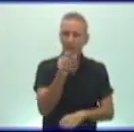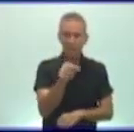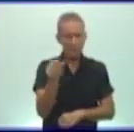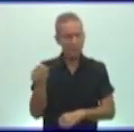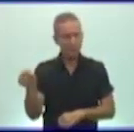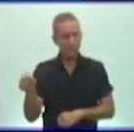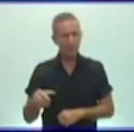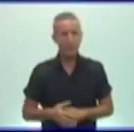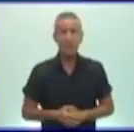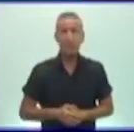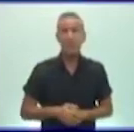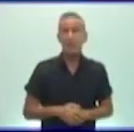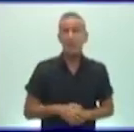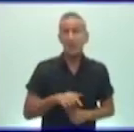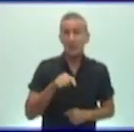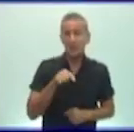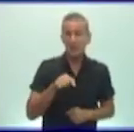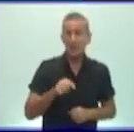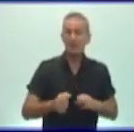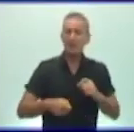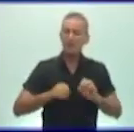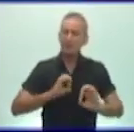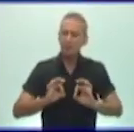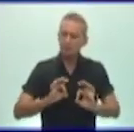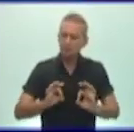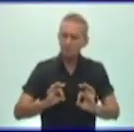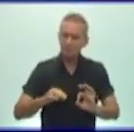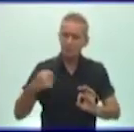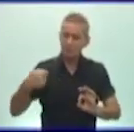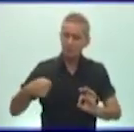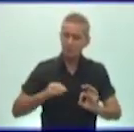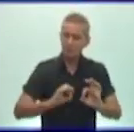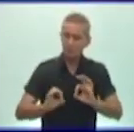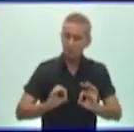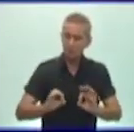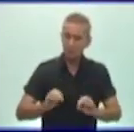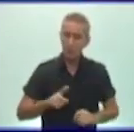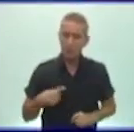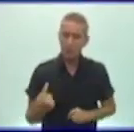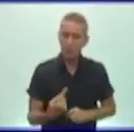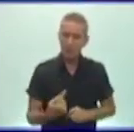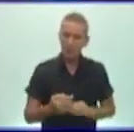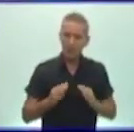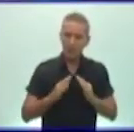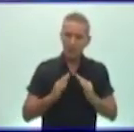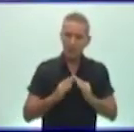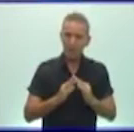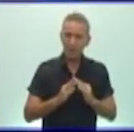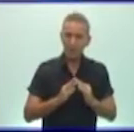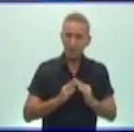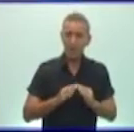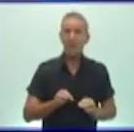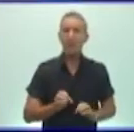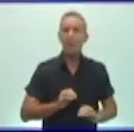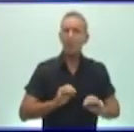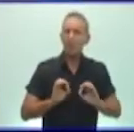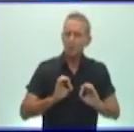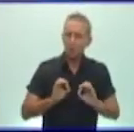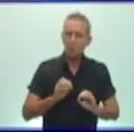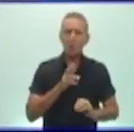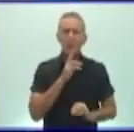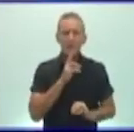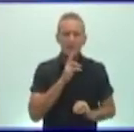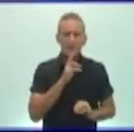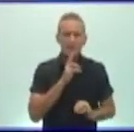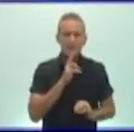Es por ello que tenemos que cuidarla. En nuestro hogar no debemos desperdiciarla. Revisa que todas